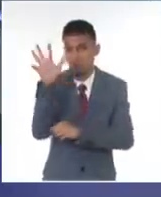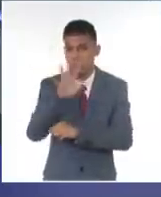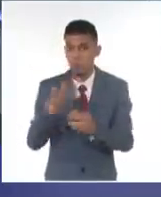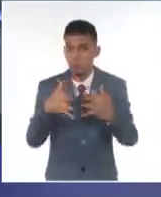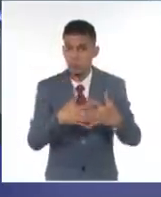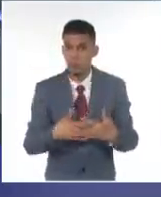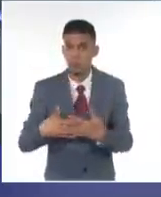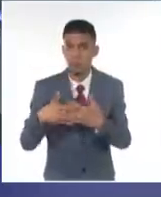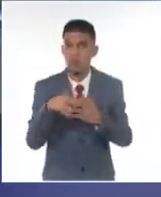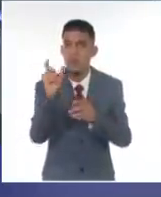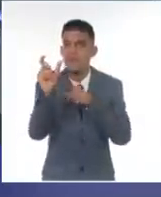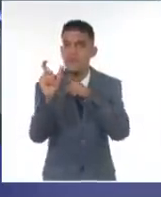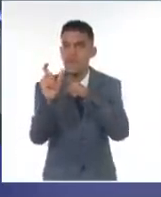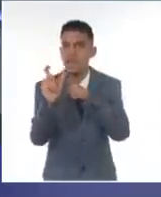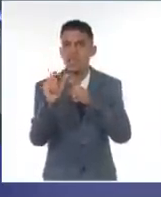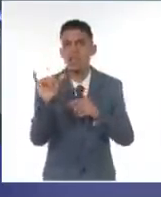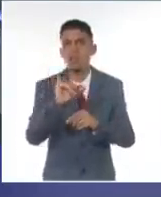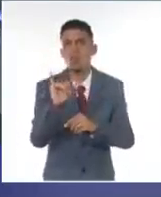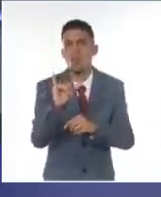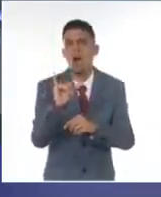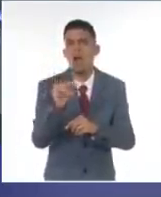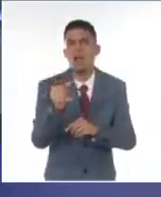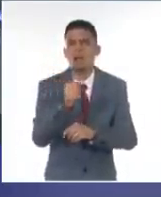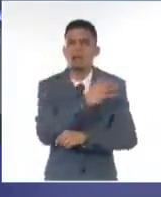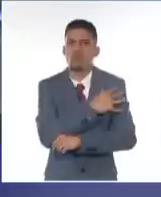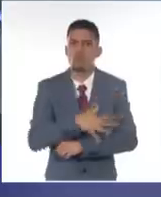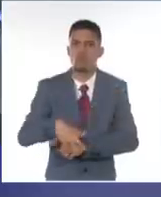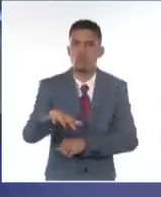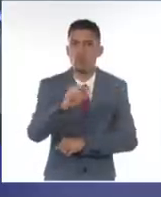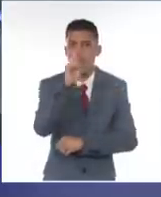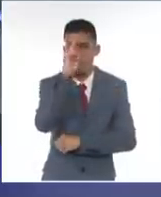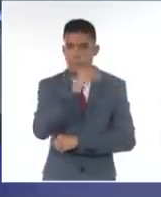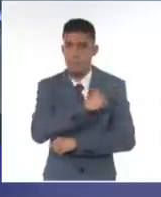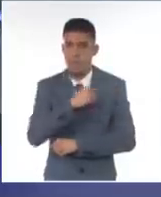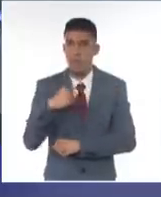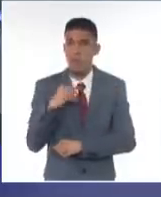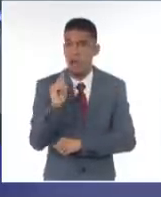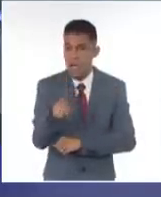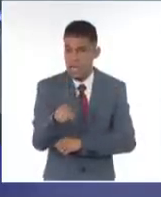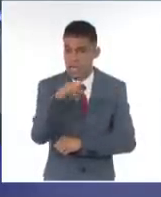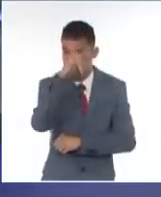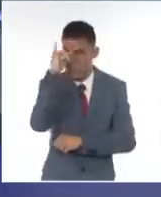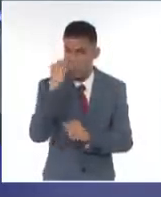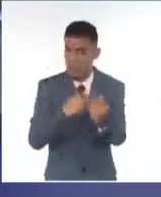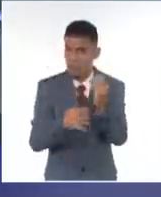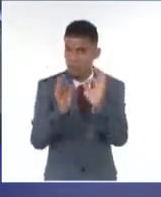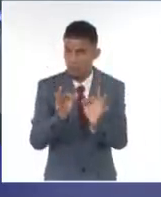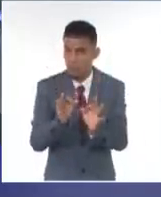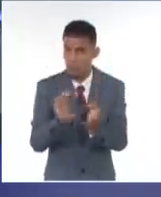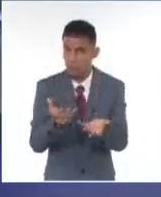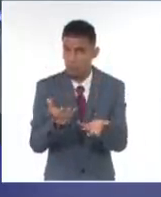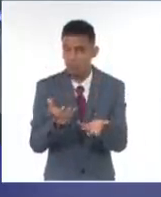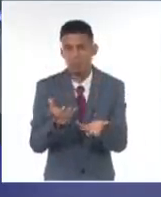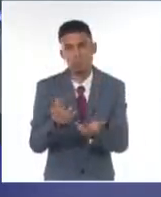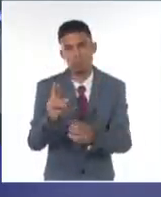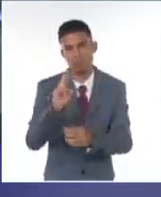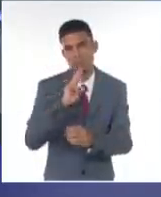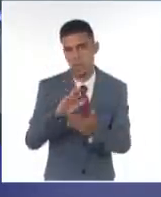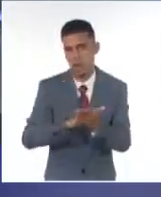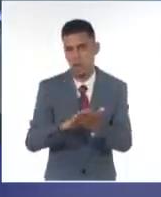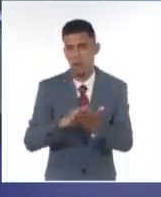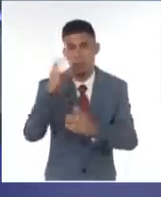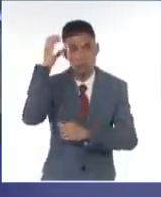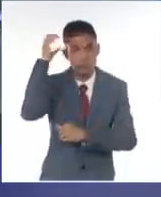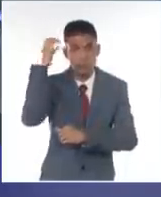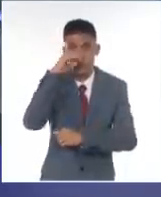las fechas y áreas geográficas reportadas, nuestros médicos se encontraban entre las víctimas del ataque. El gobierno de Cuba ha